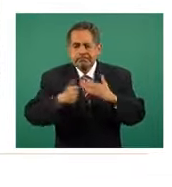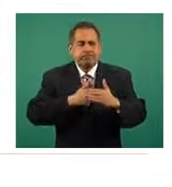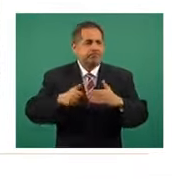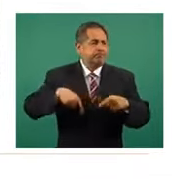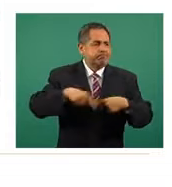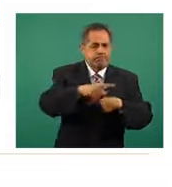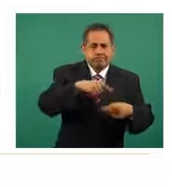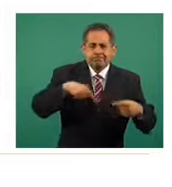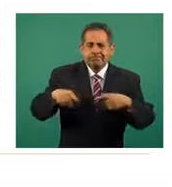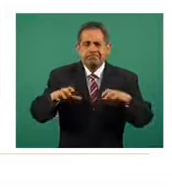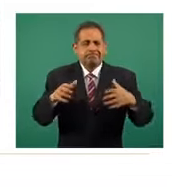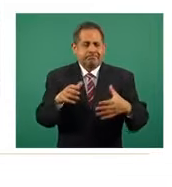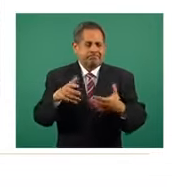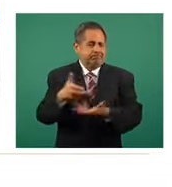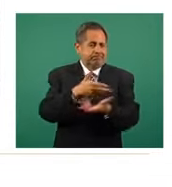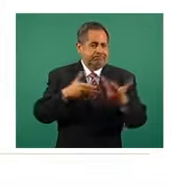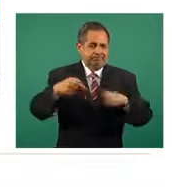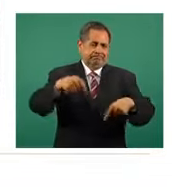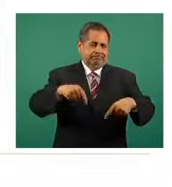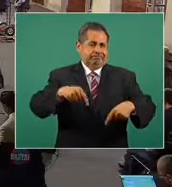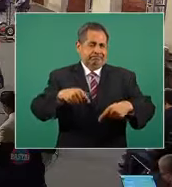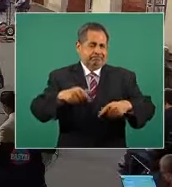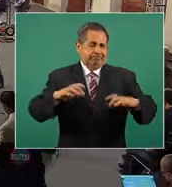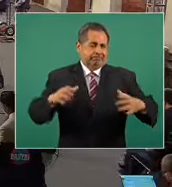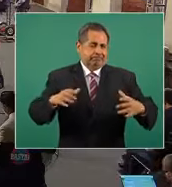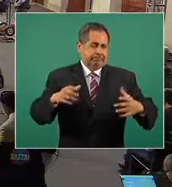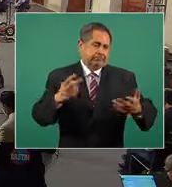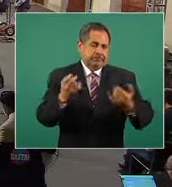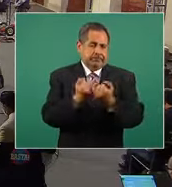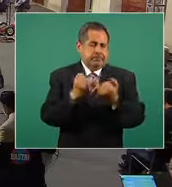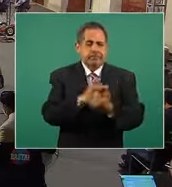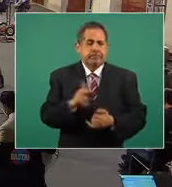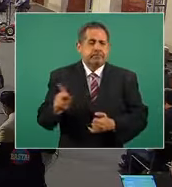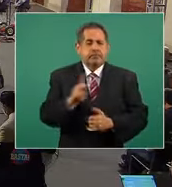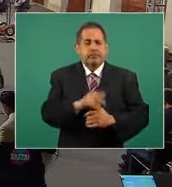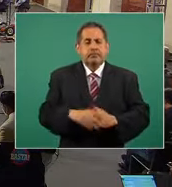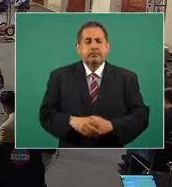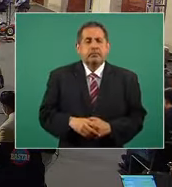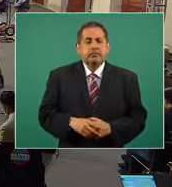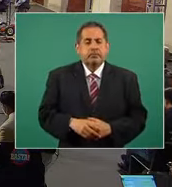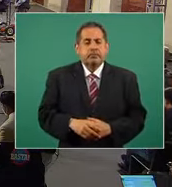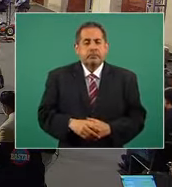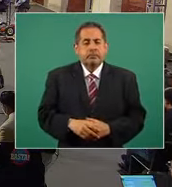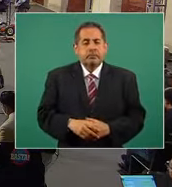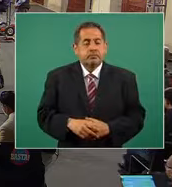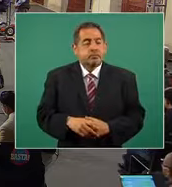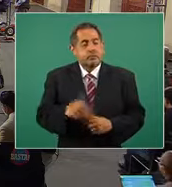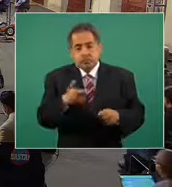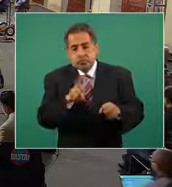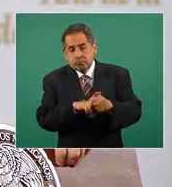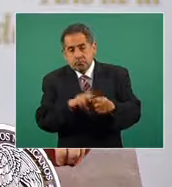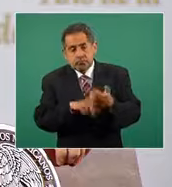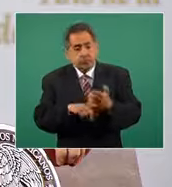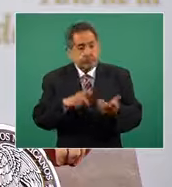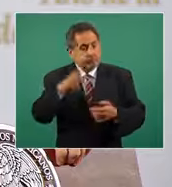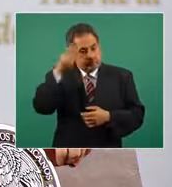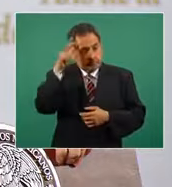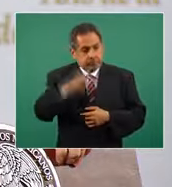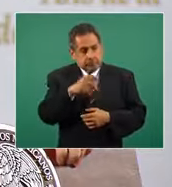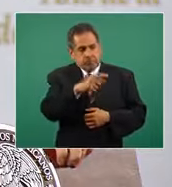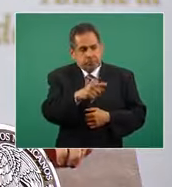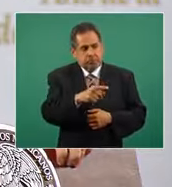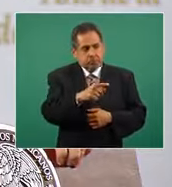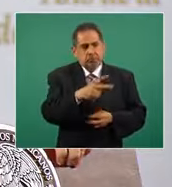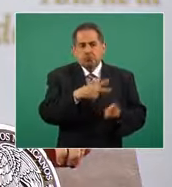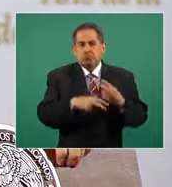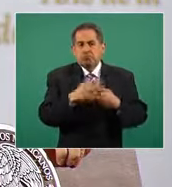entre las personas, de las personas entre estas entidades federativas. La siguiente, la hospitalización en Hidalgo va a